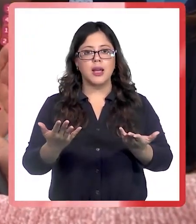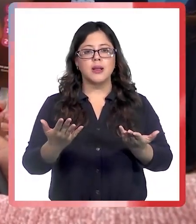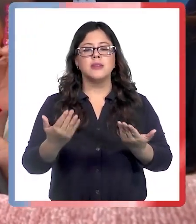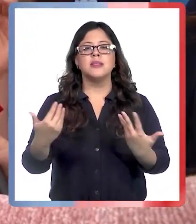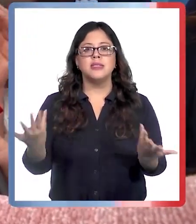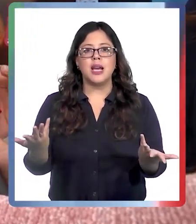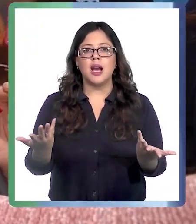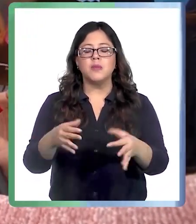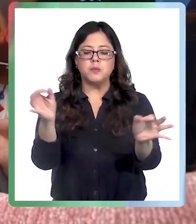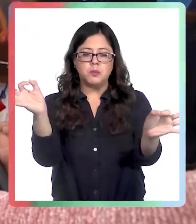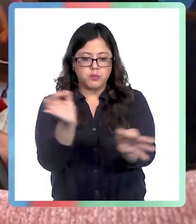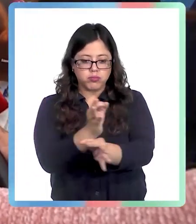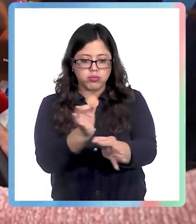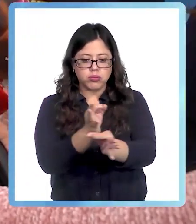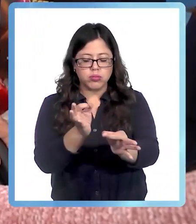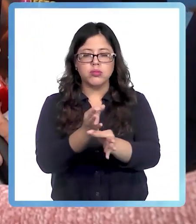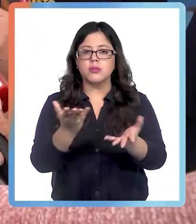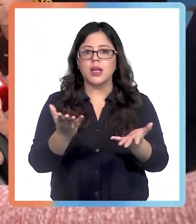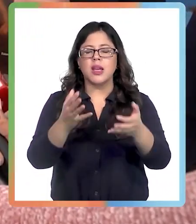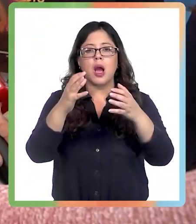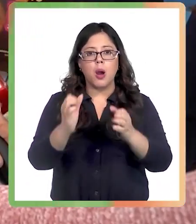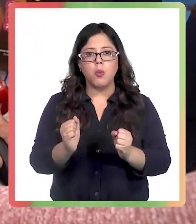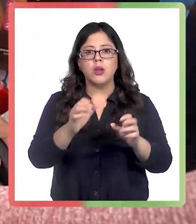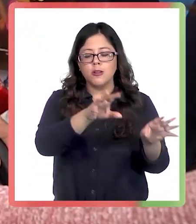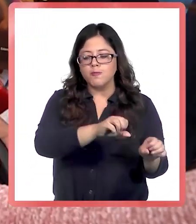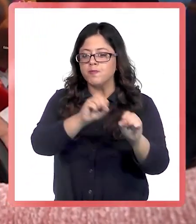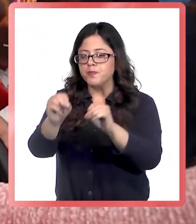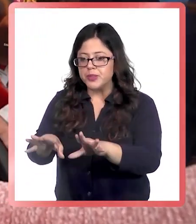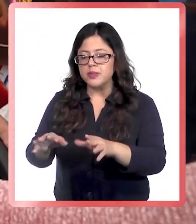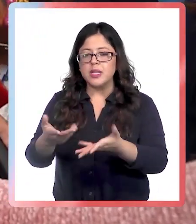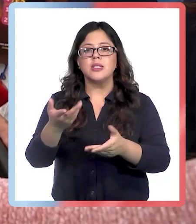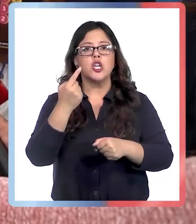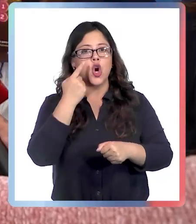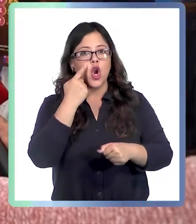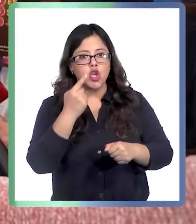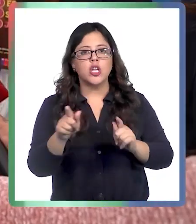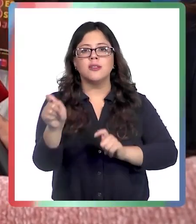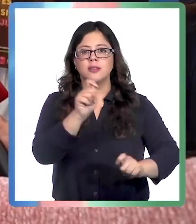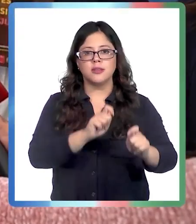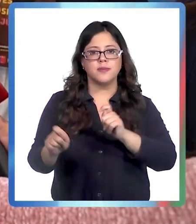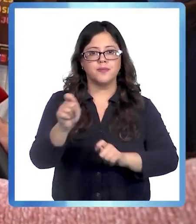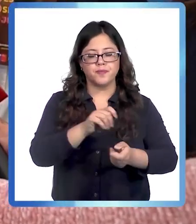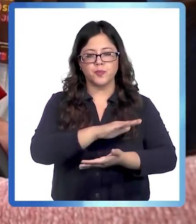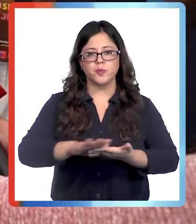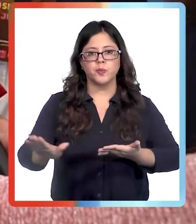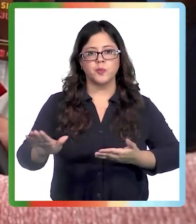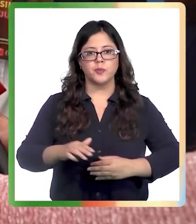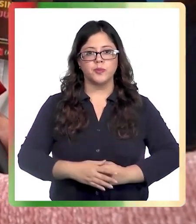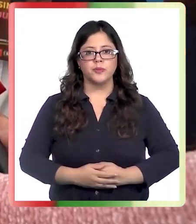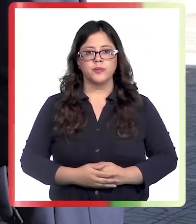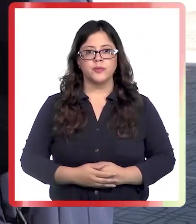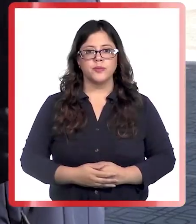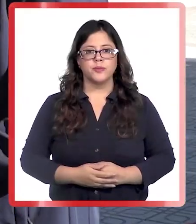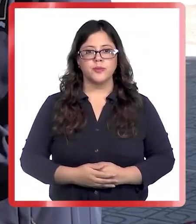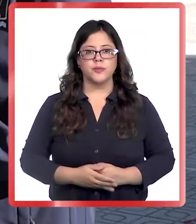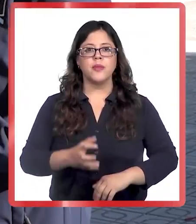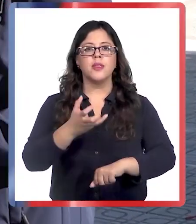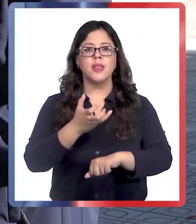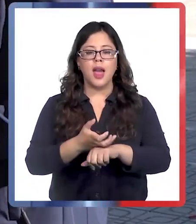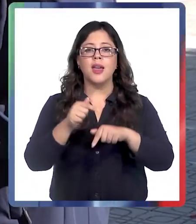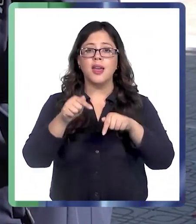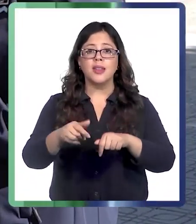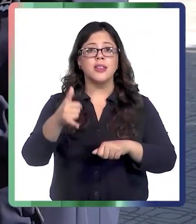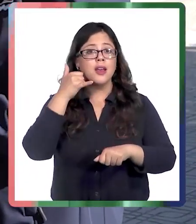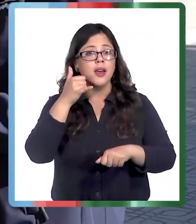primera acogida, una primera orientación, para poder derivar y dar a conocer nuestra red de tratamiento, que es absolutamente gratuita.